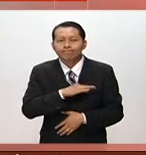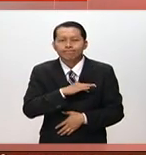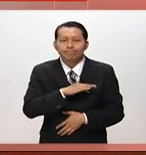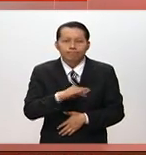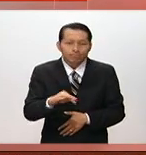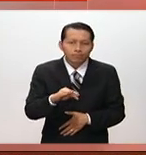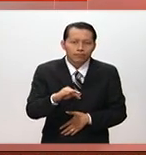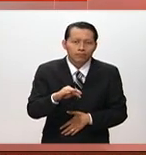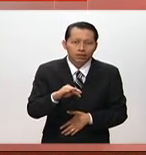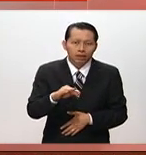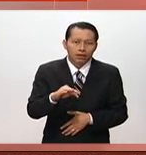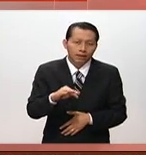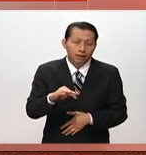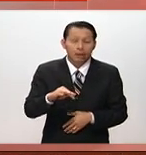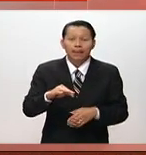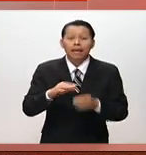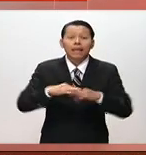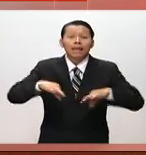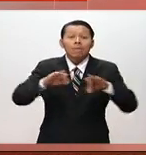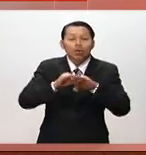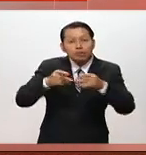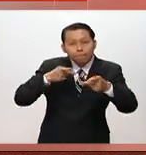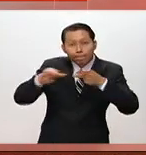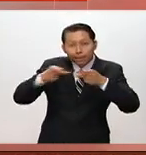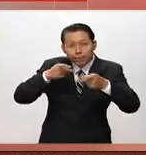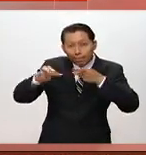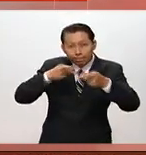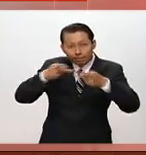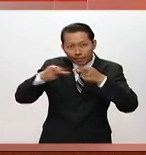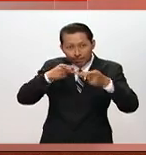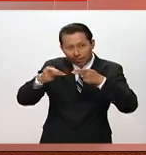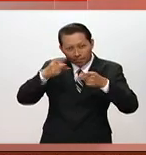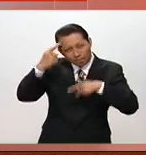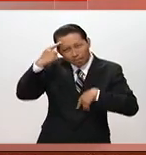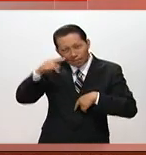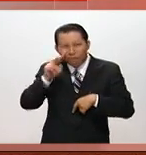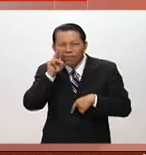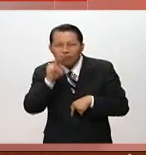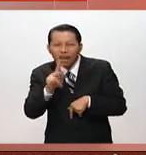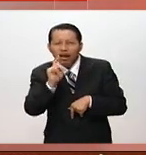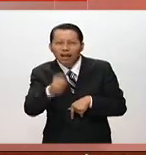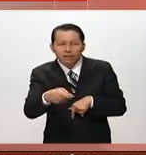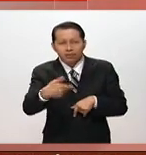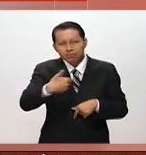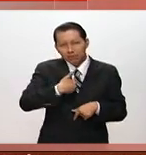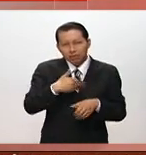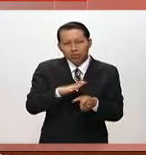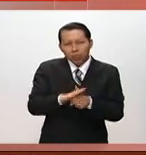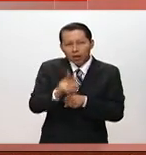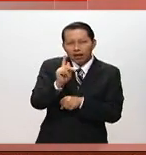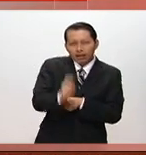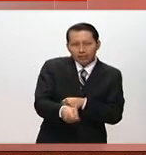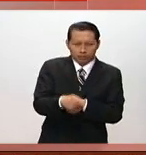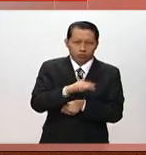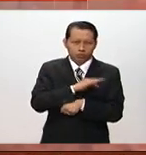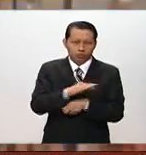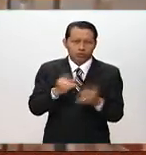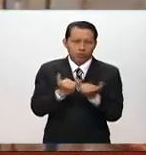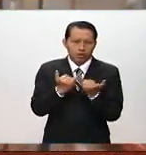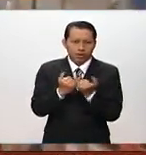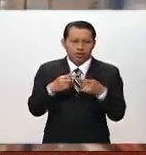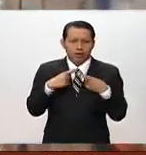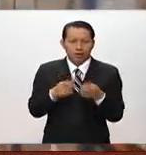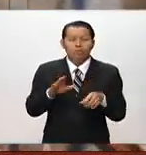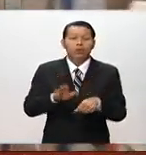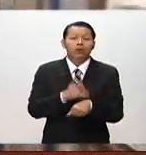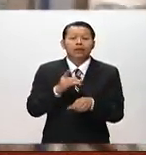dando, y sobre todo preparándote para ver qué quiere tu cliente. Mi cliente necesitaba y yo, pues ahora le ofrezco, y ahora esto, tan es así que él